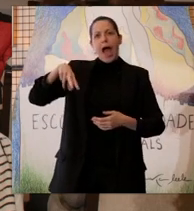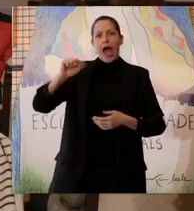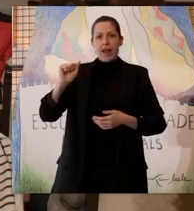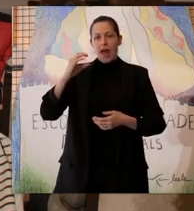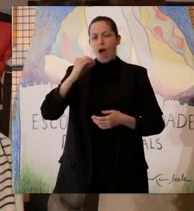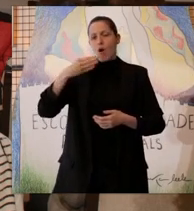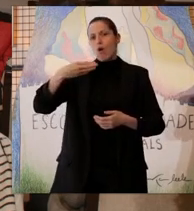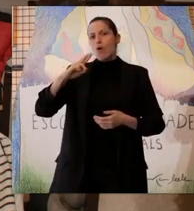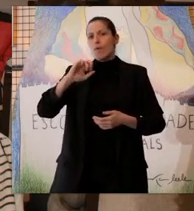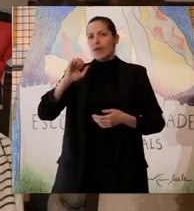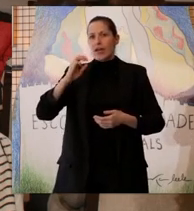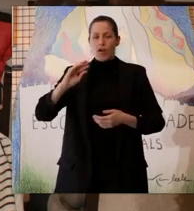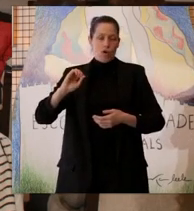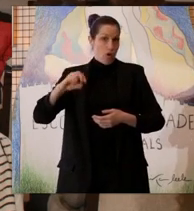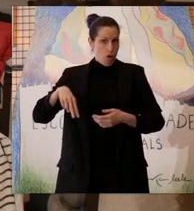bebé